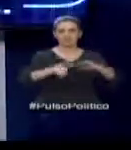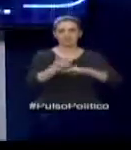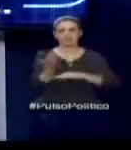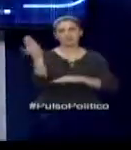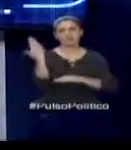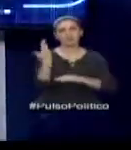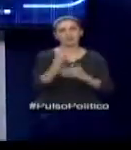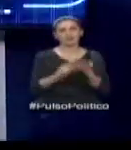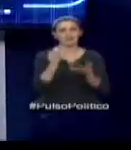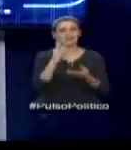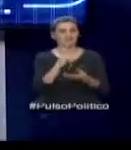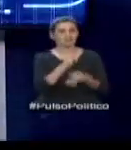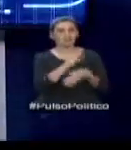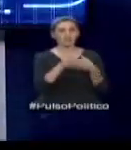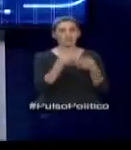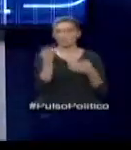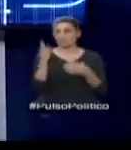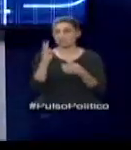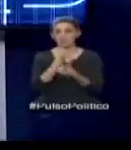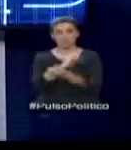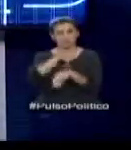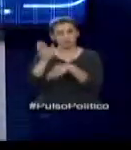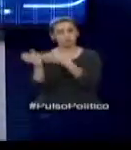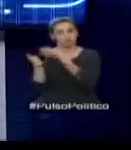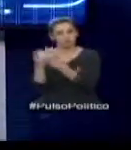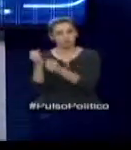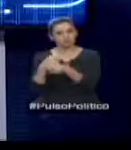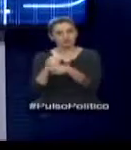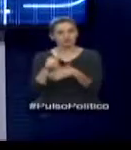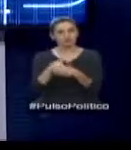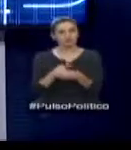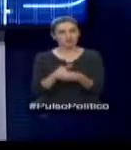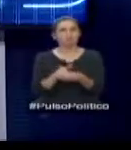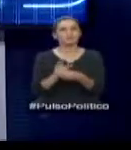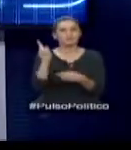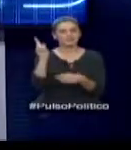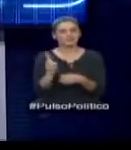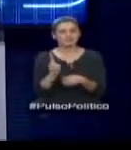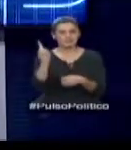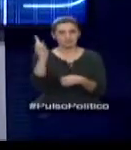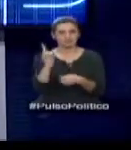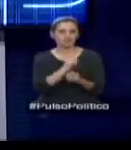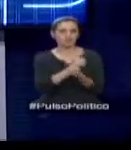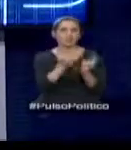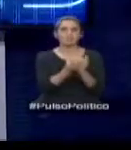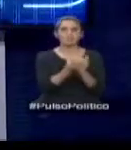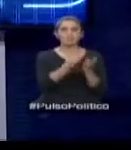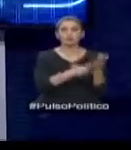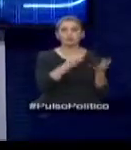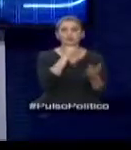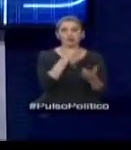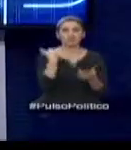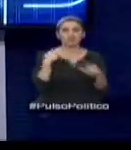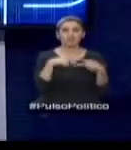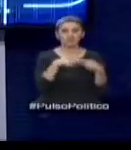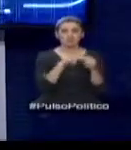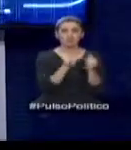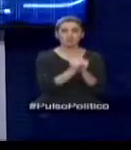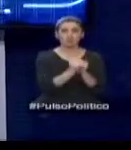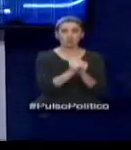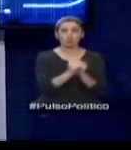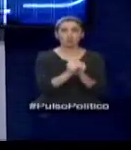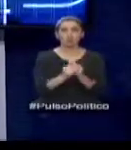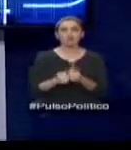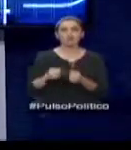que 16 de las 17 propuestas de enmiendas se transmiten en el poder legislativo la enmienda restante que tiene relación con el recurso de acción